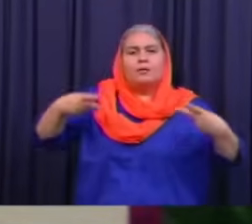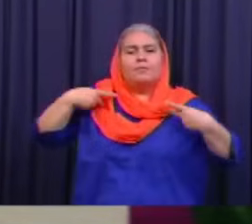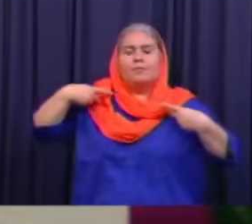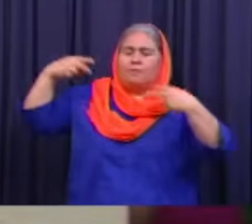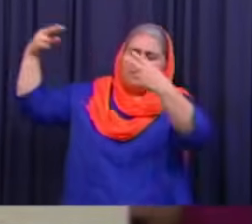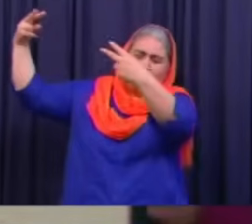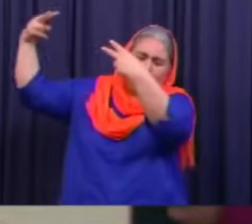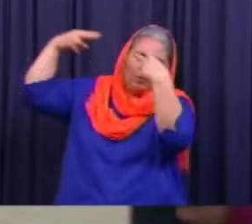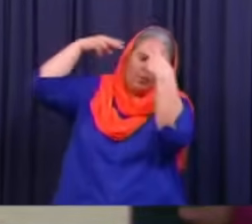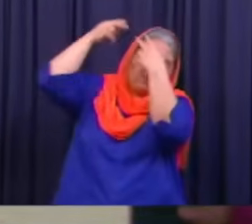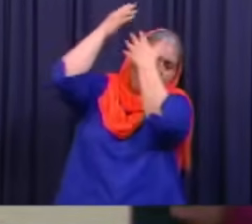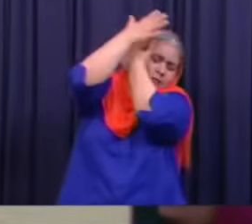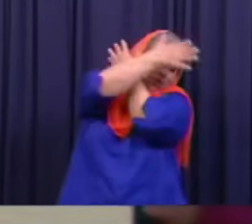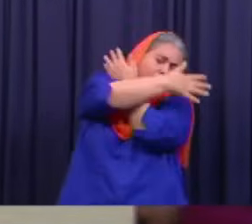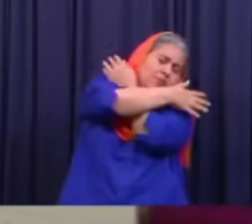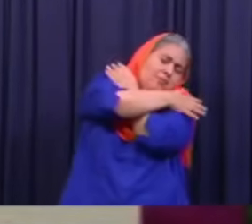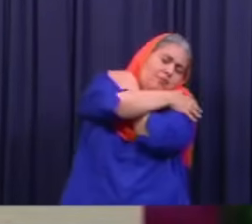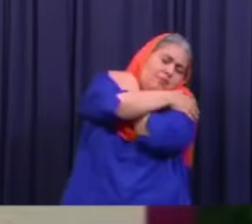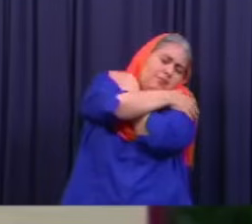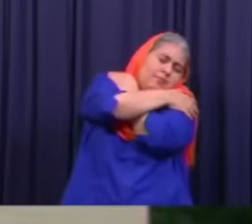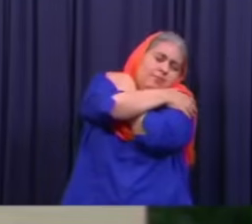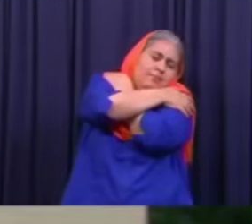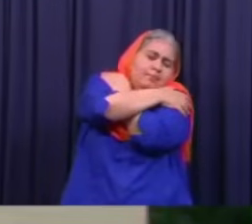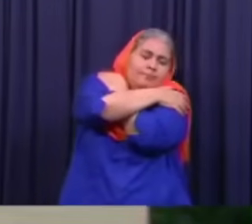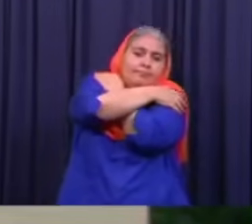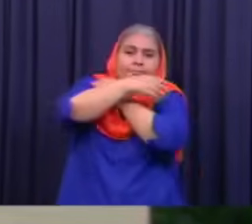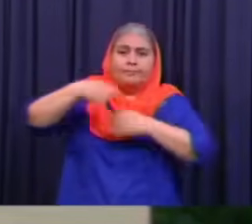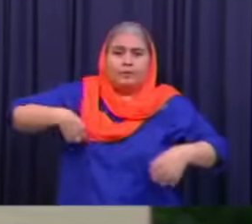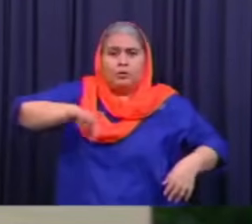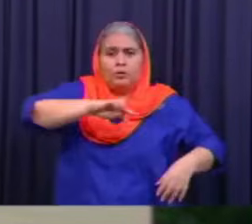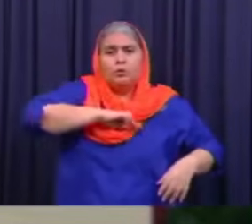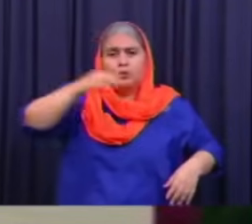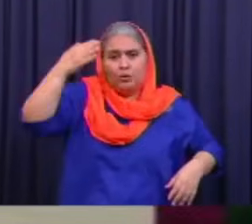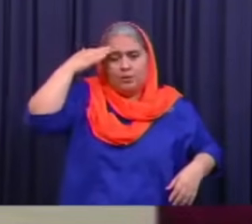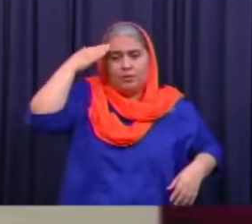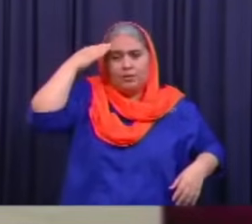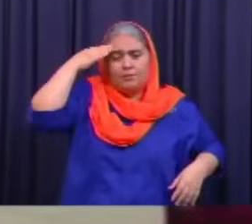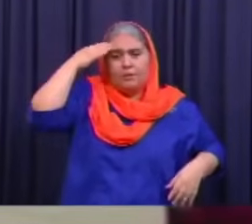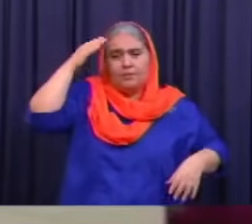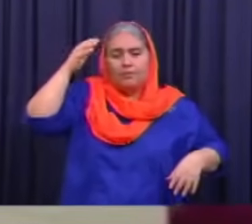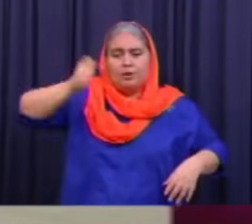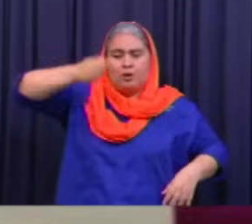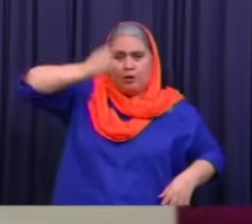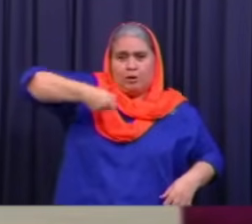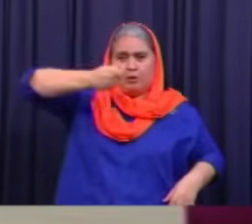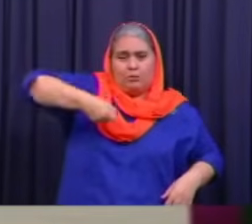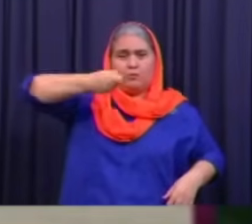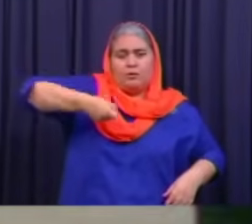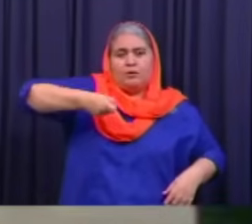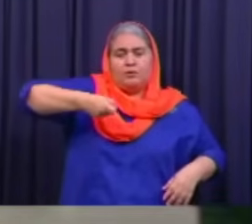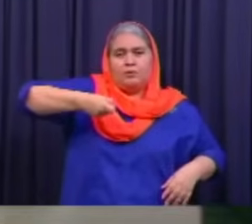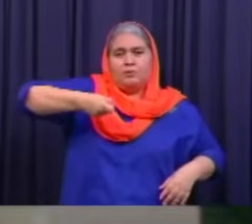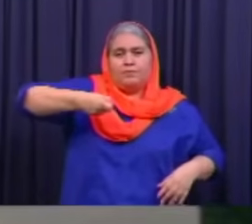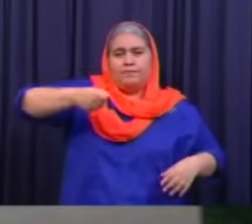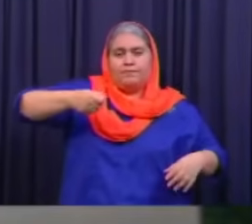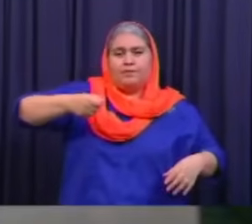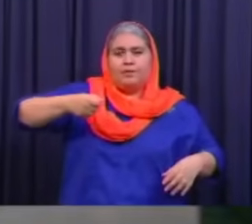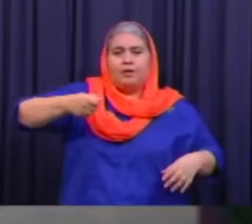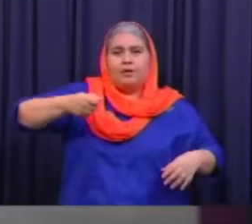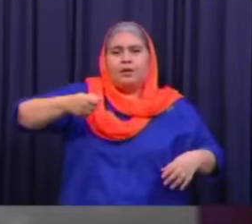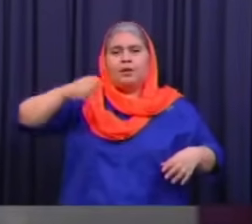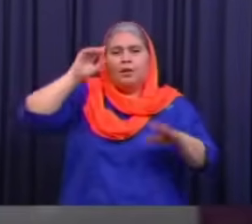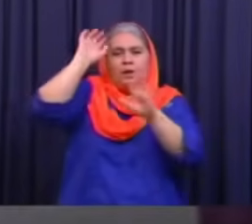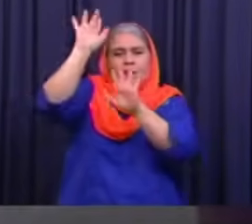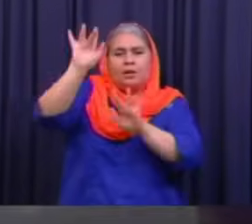nos abraza Y nosotros que sabemos que sobre todo juicio triunfa en la misericordia y que es la que